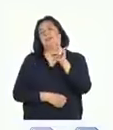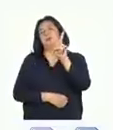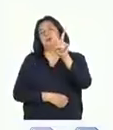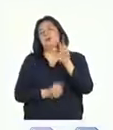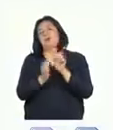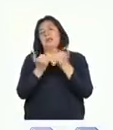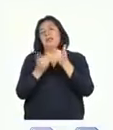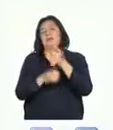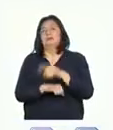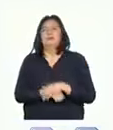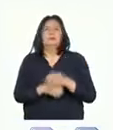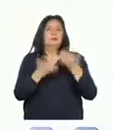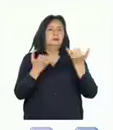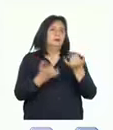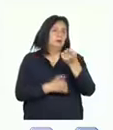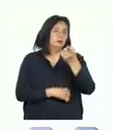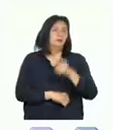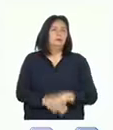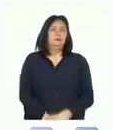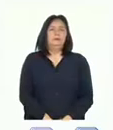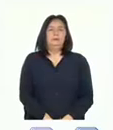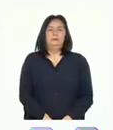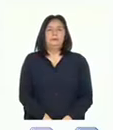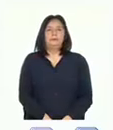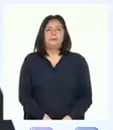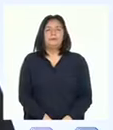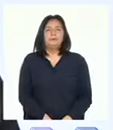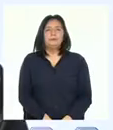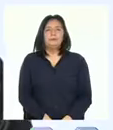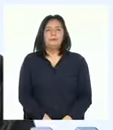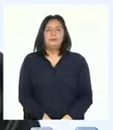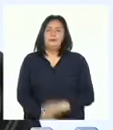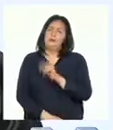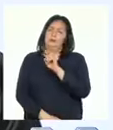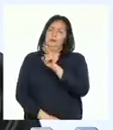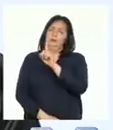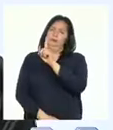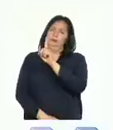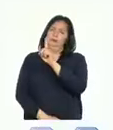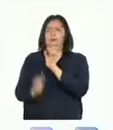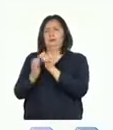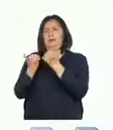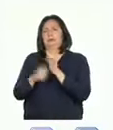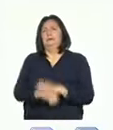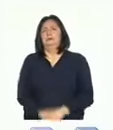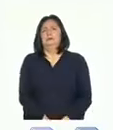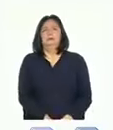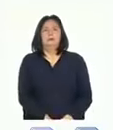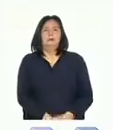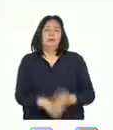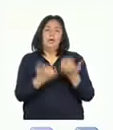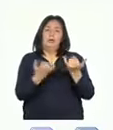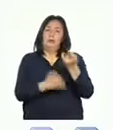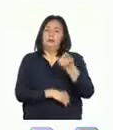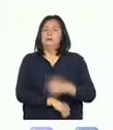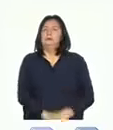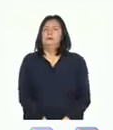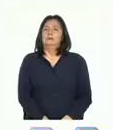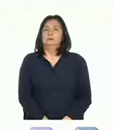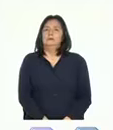profesora. Veo 2 panes. Y ahora, Veo solo un pan. Y